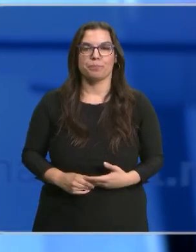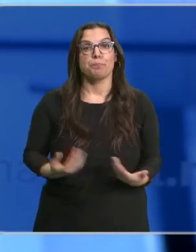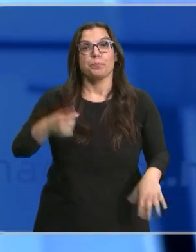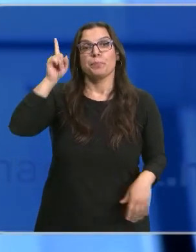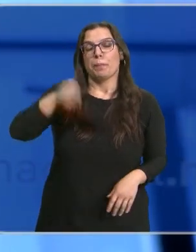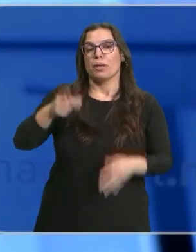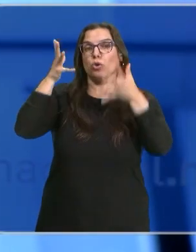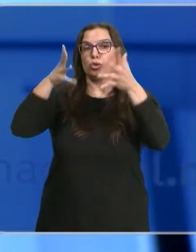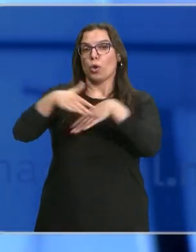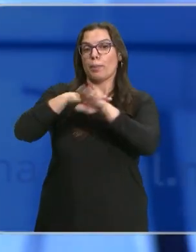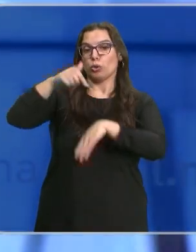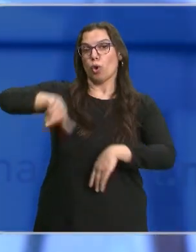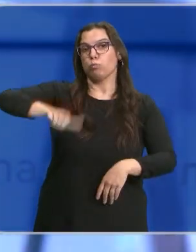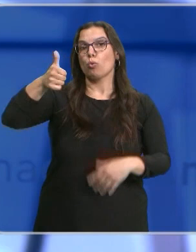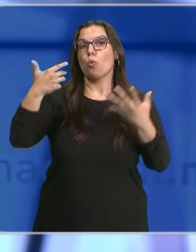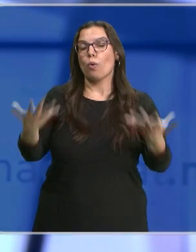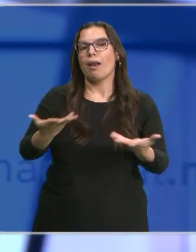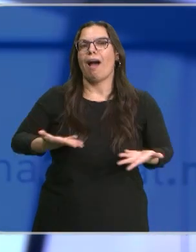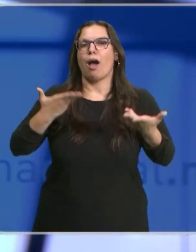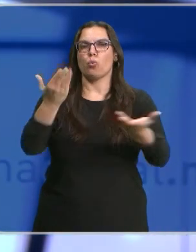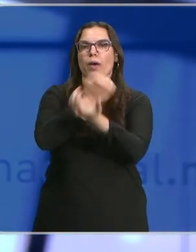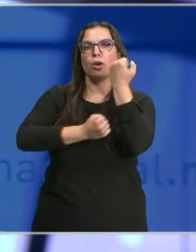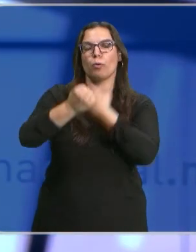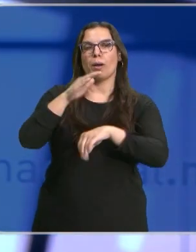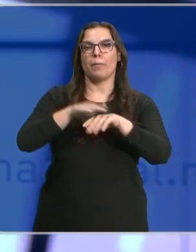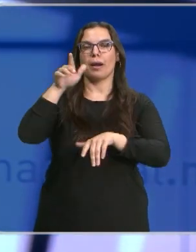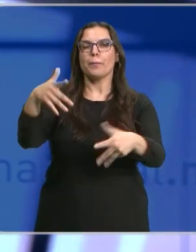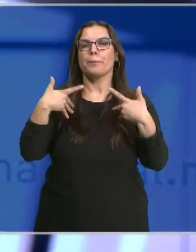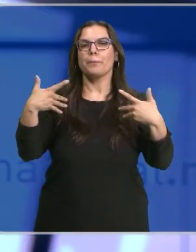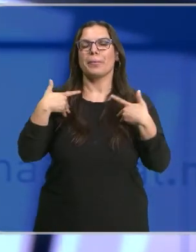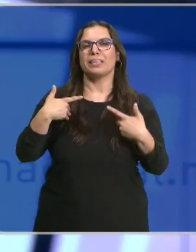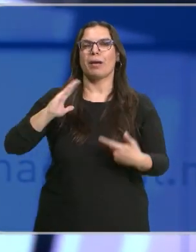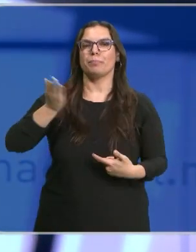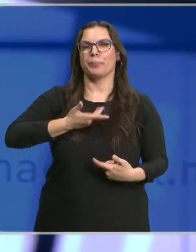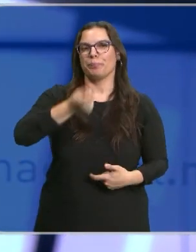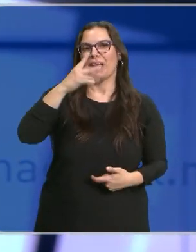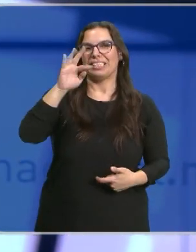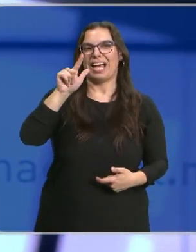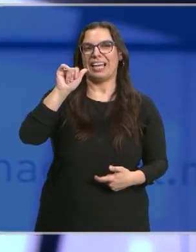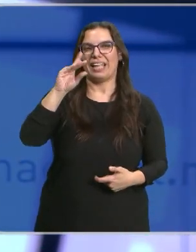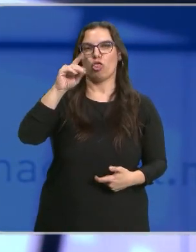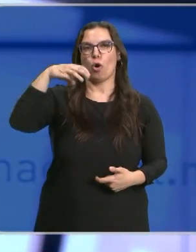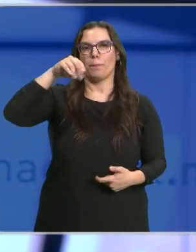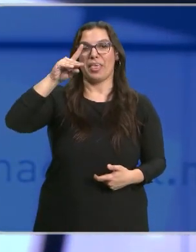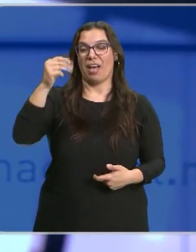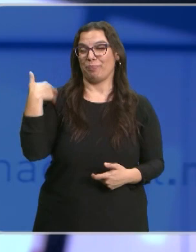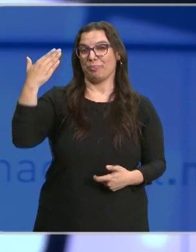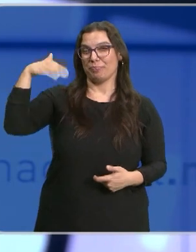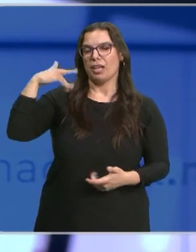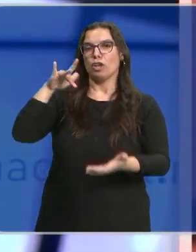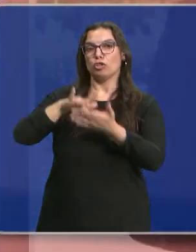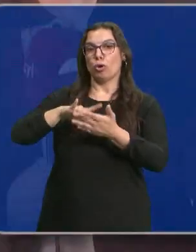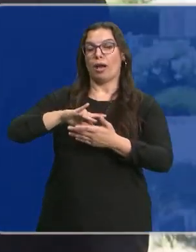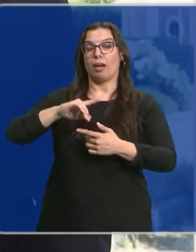Y también el Consejo de Ministros ha aprobado hoy ayudas económicas para las víctimas de la talidomida, un fármaco que hace varias décadas causó